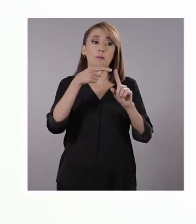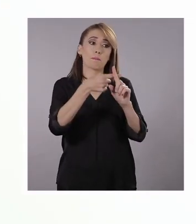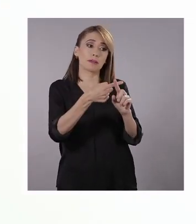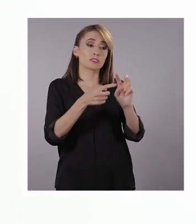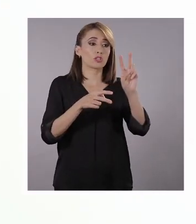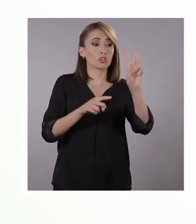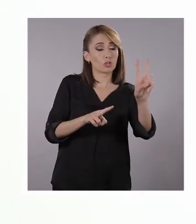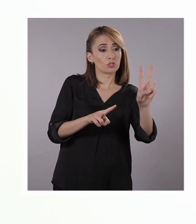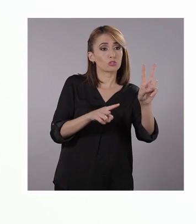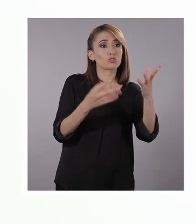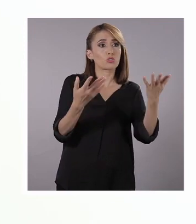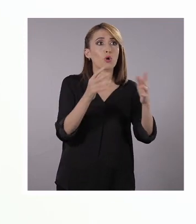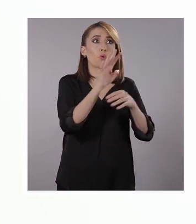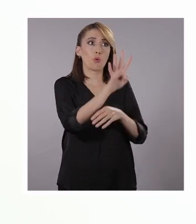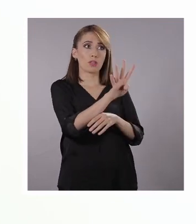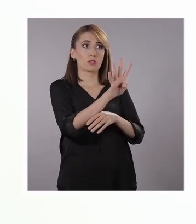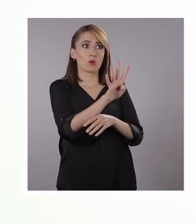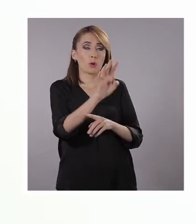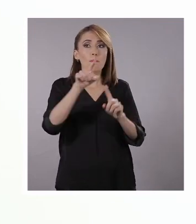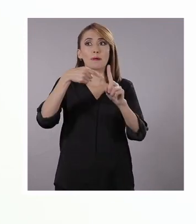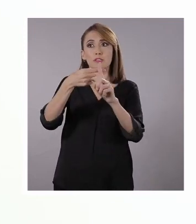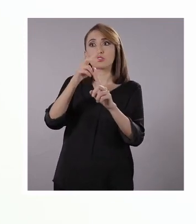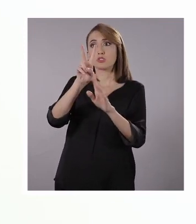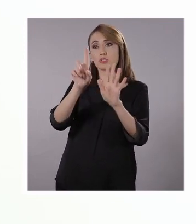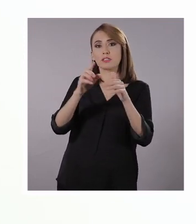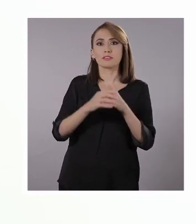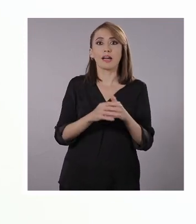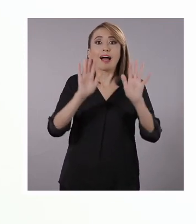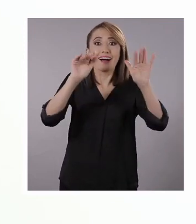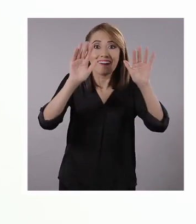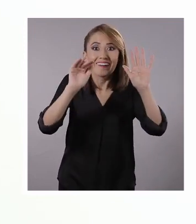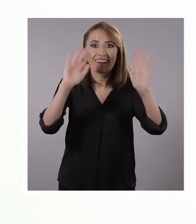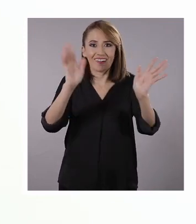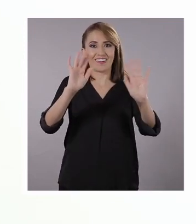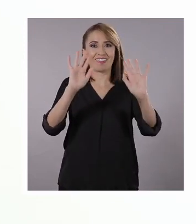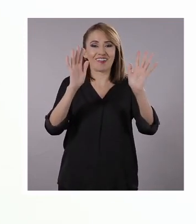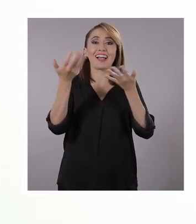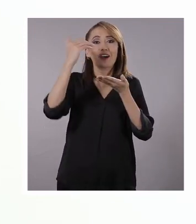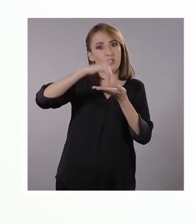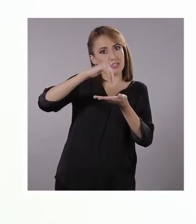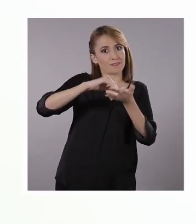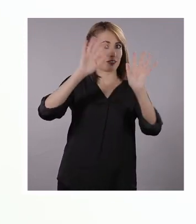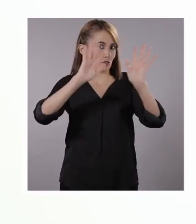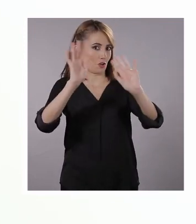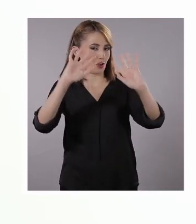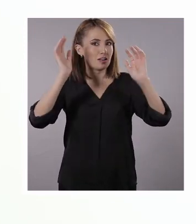Dos y dos son cuatro, cuatro y dos son seis. ¡Hola, chicos! ¡Bienvenidos de